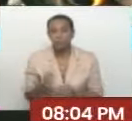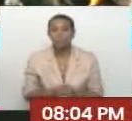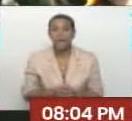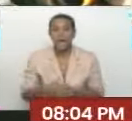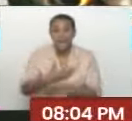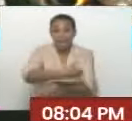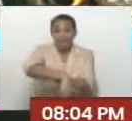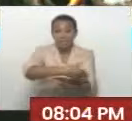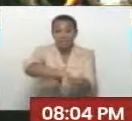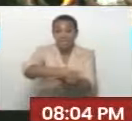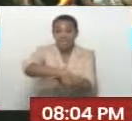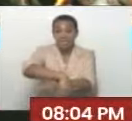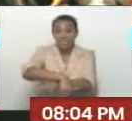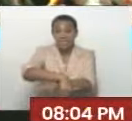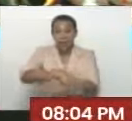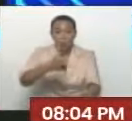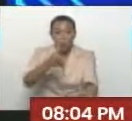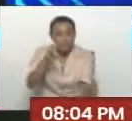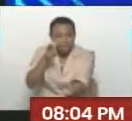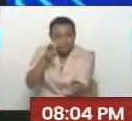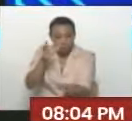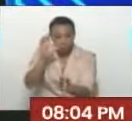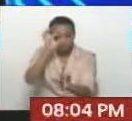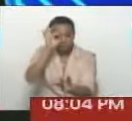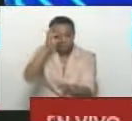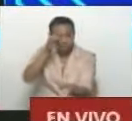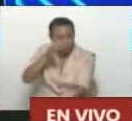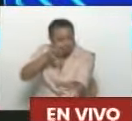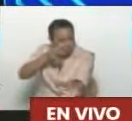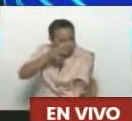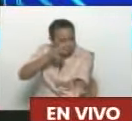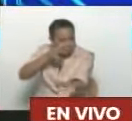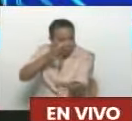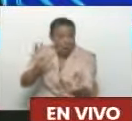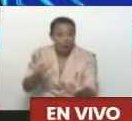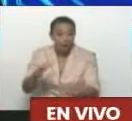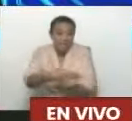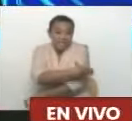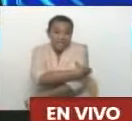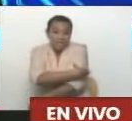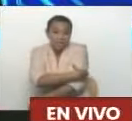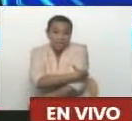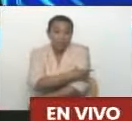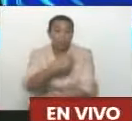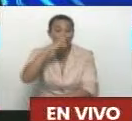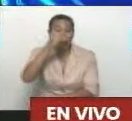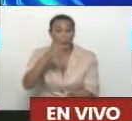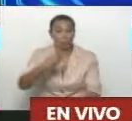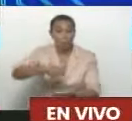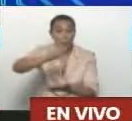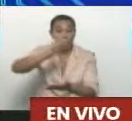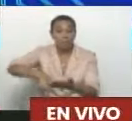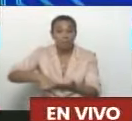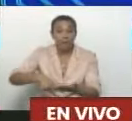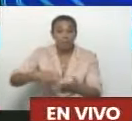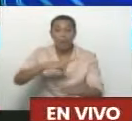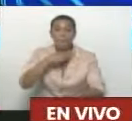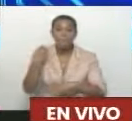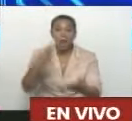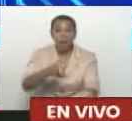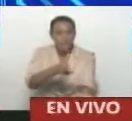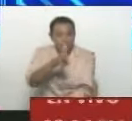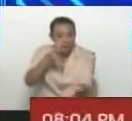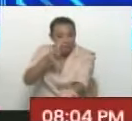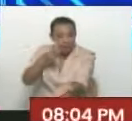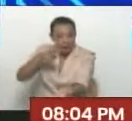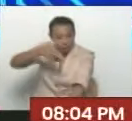en la Avenida Baral cuando los francotiradores, traídos por la derecha extrema, por los apellidos, asesinaron gente en